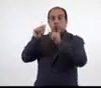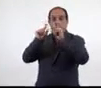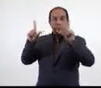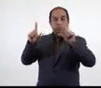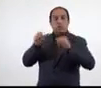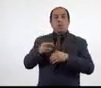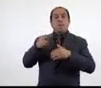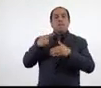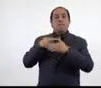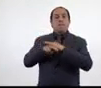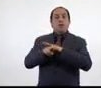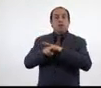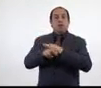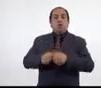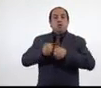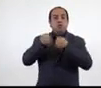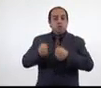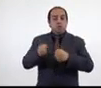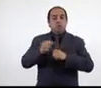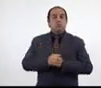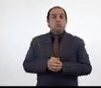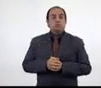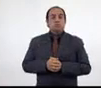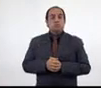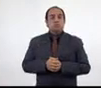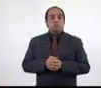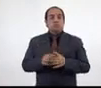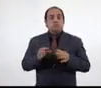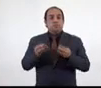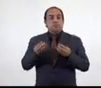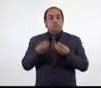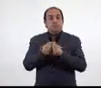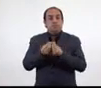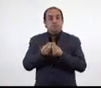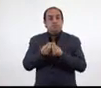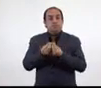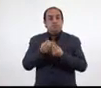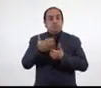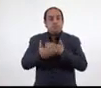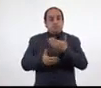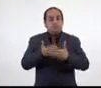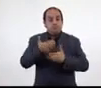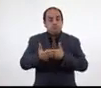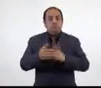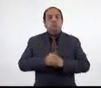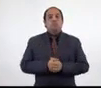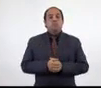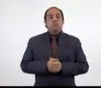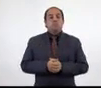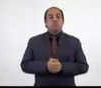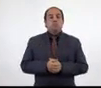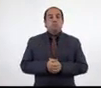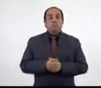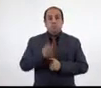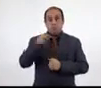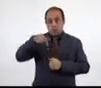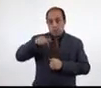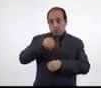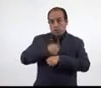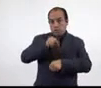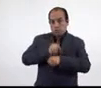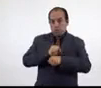Metro, aseguradora, en el que se está concentrando el procedimiento expedito, de tal suerte que esta